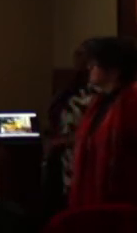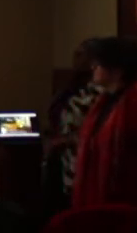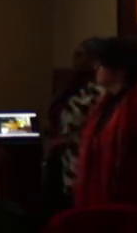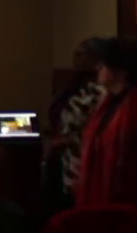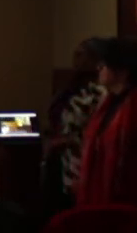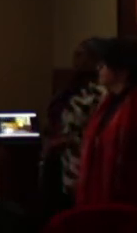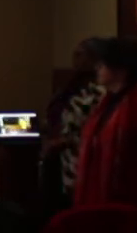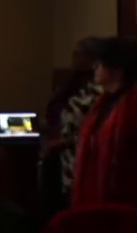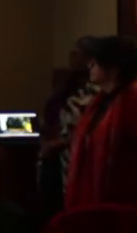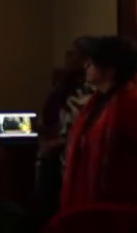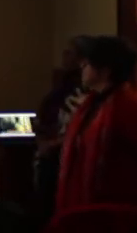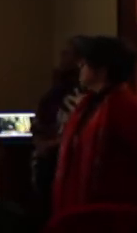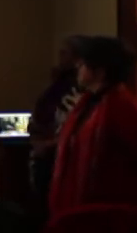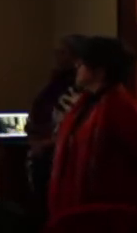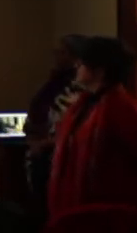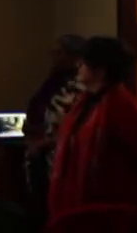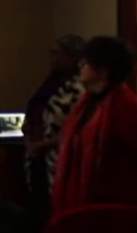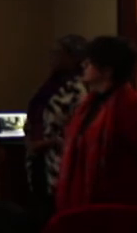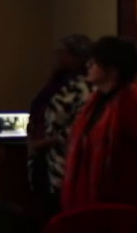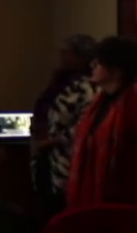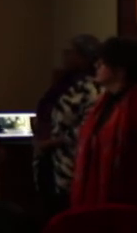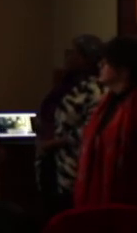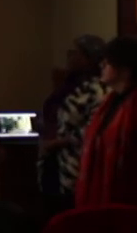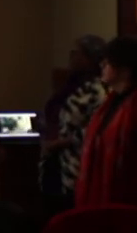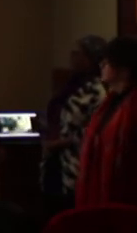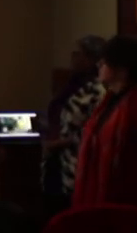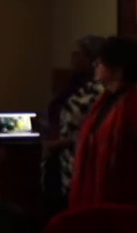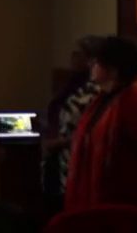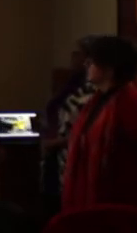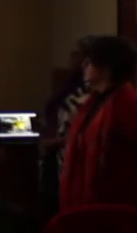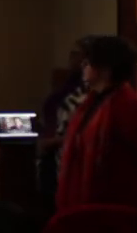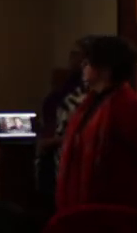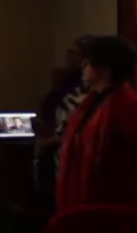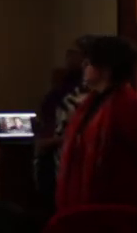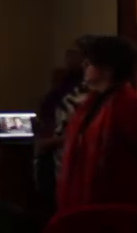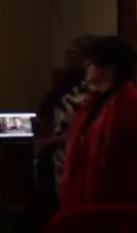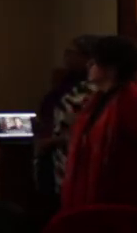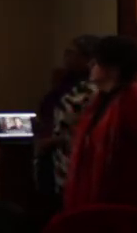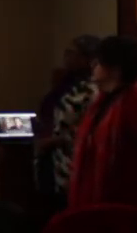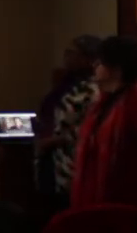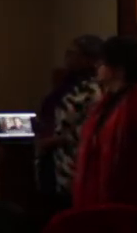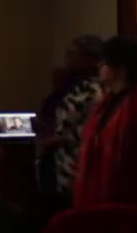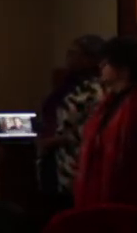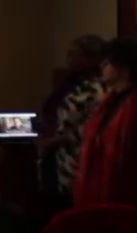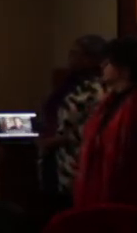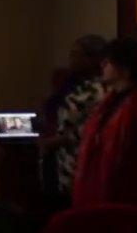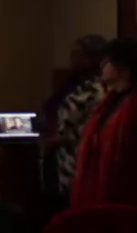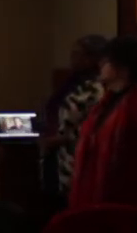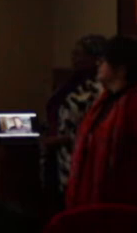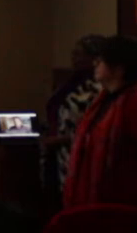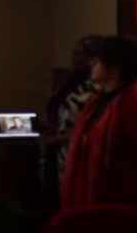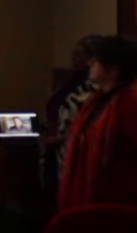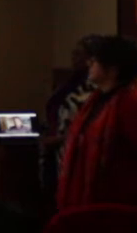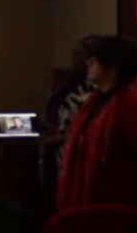Yo voy cogiendo una guagua, un transporte, y estaba bailando en la calle. Entonces, era un